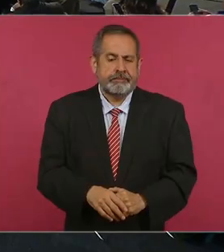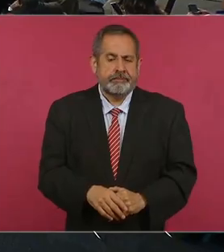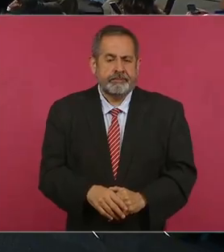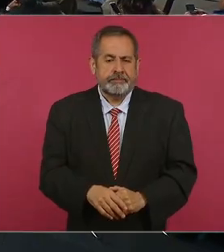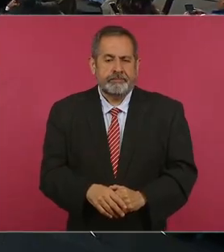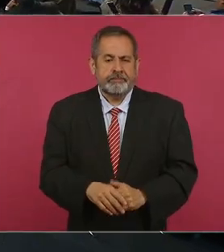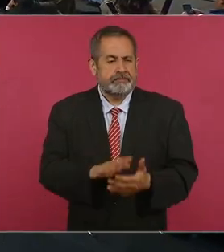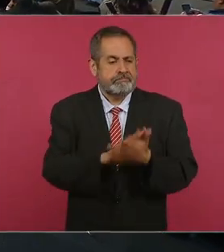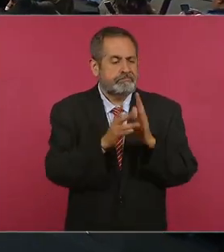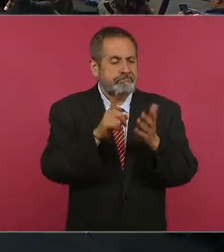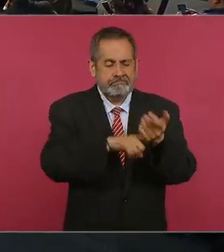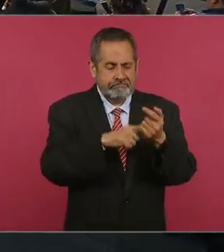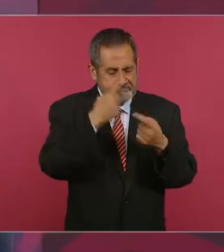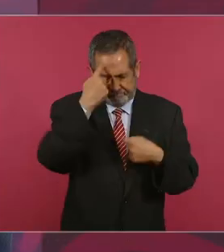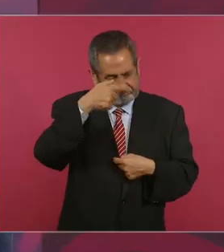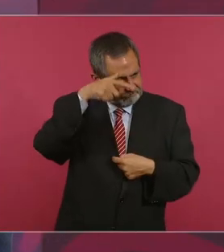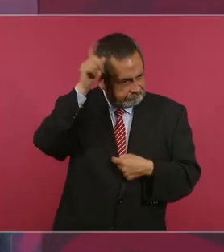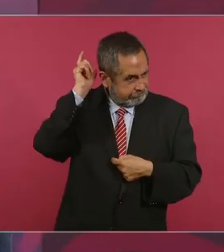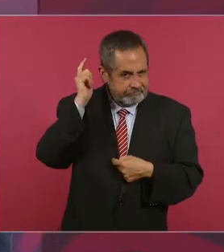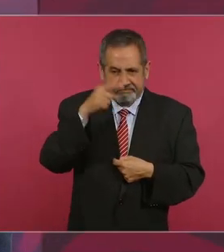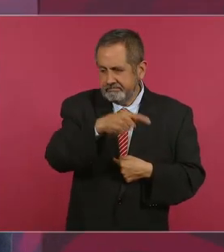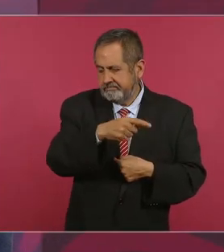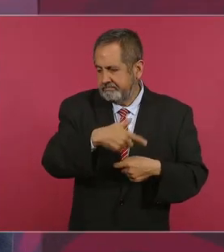Y se vuelven locos,